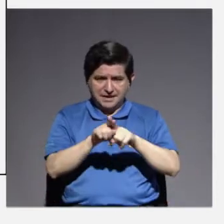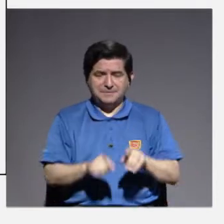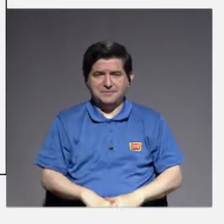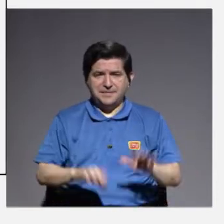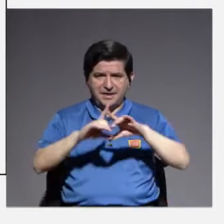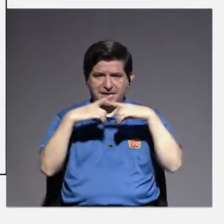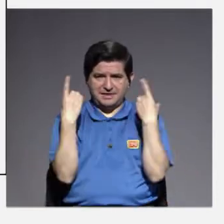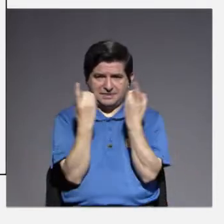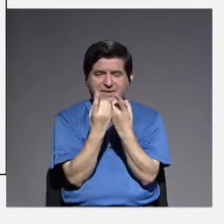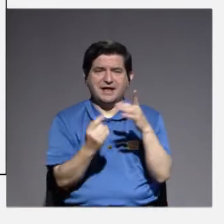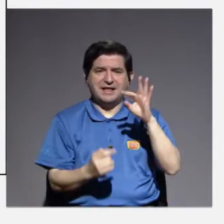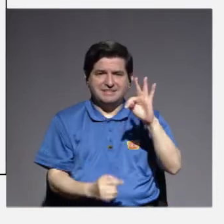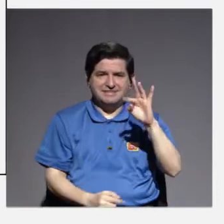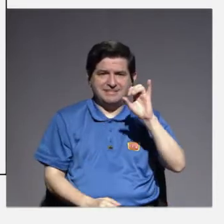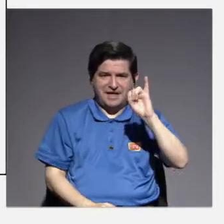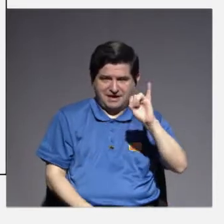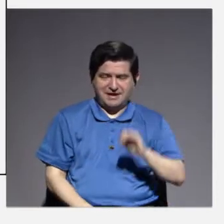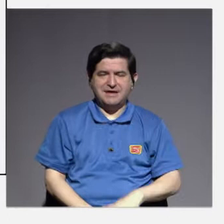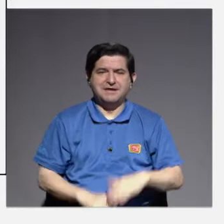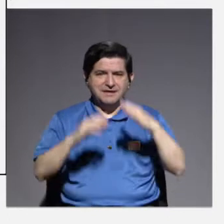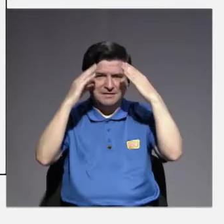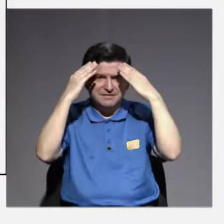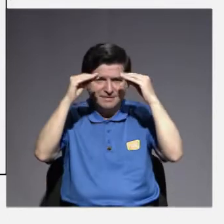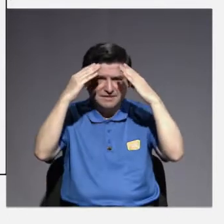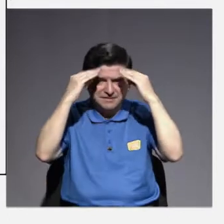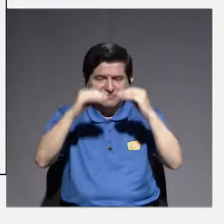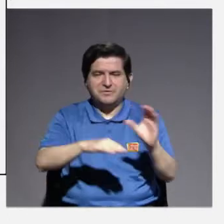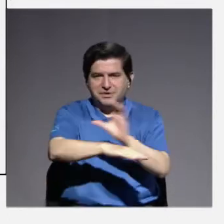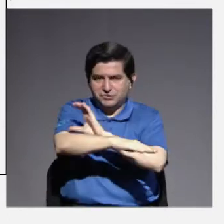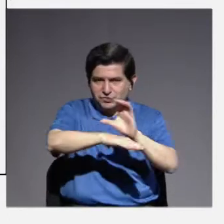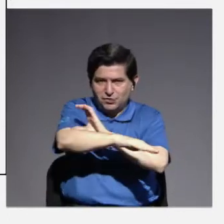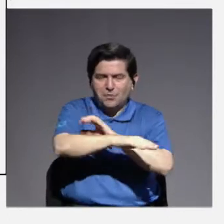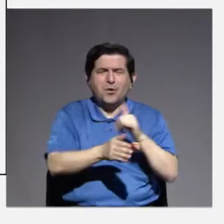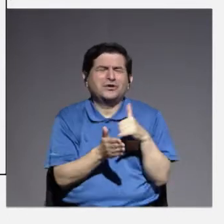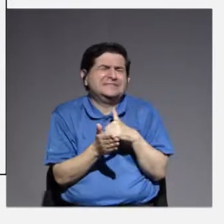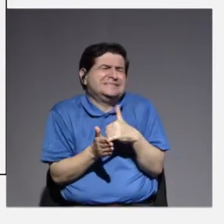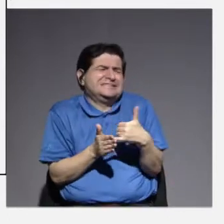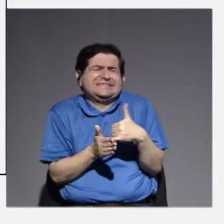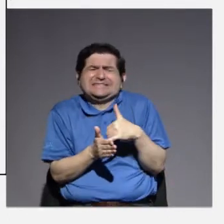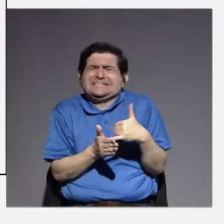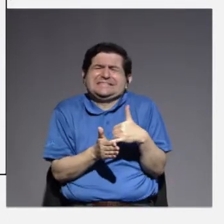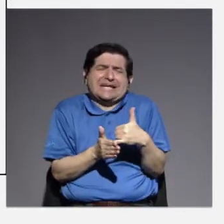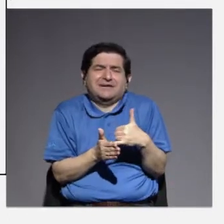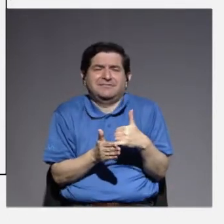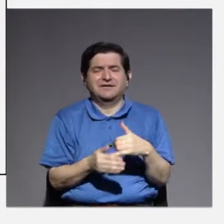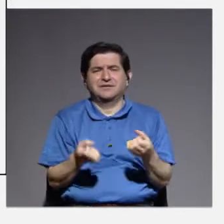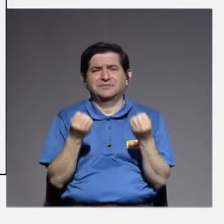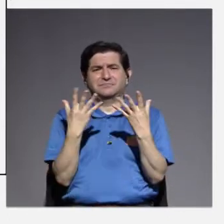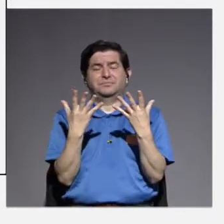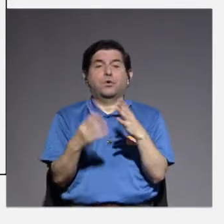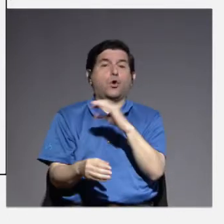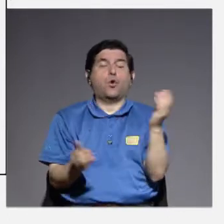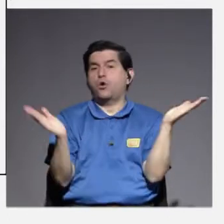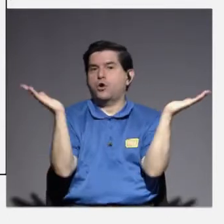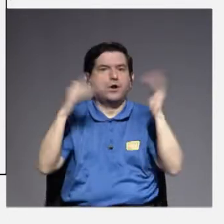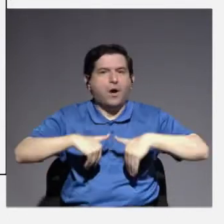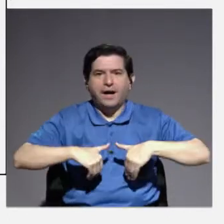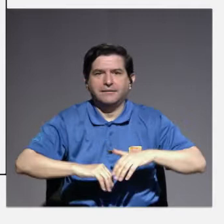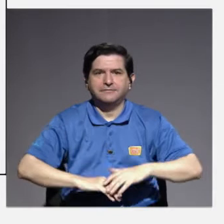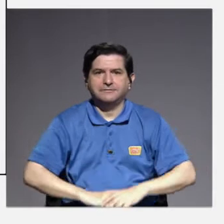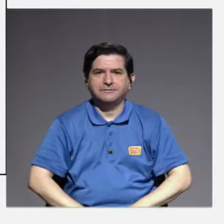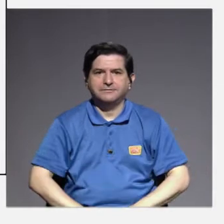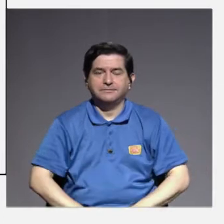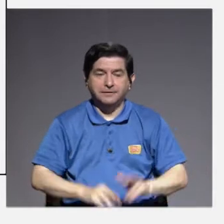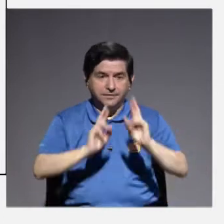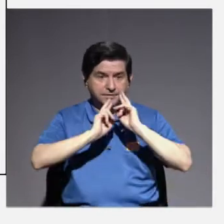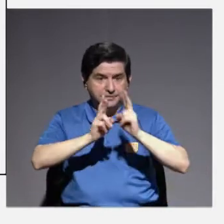de TI, departamentos de informática que son muy débiles en muchos casos o incluso inexistentes. Dentro de